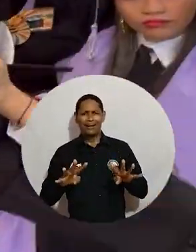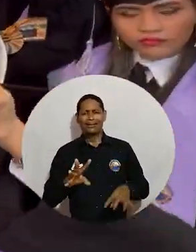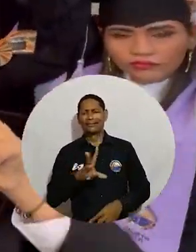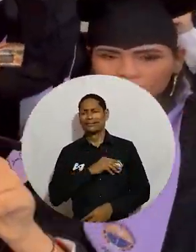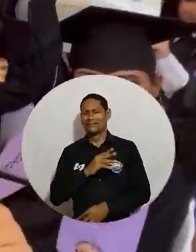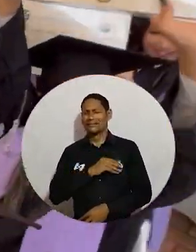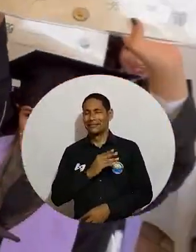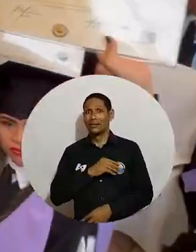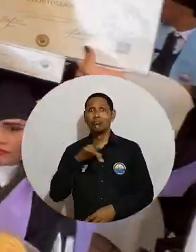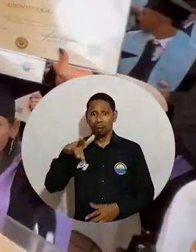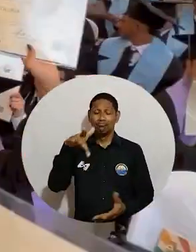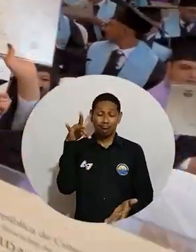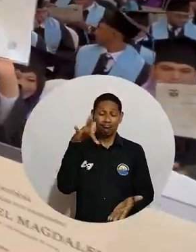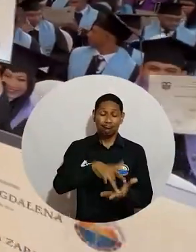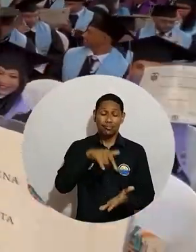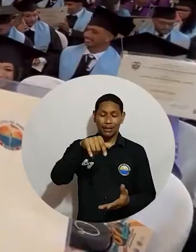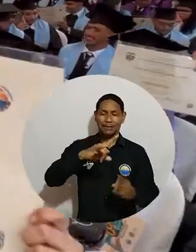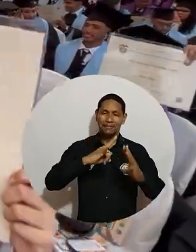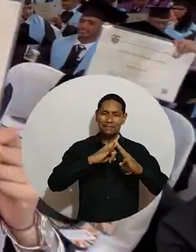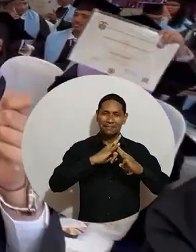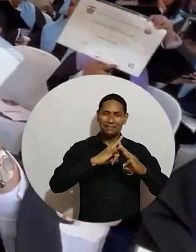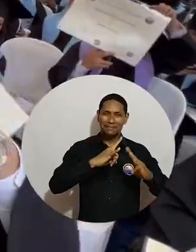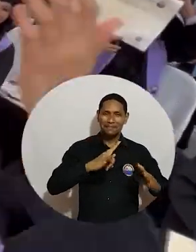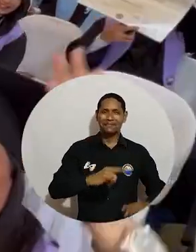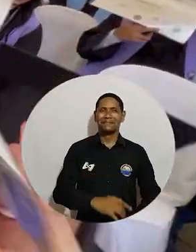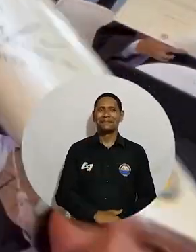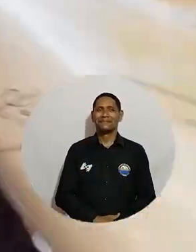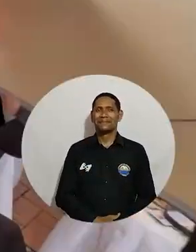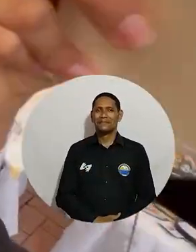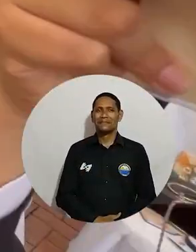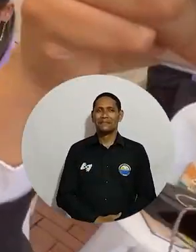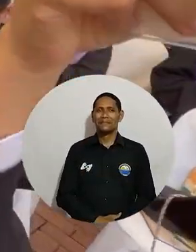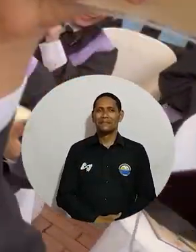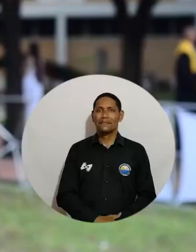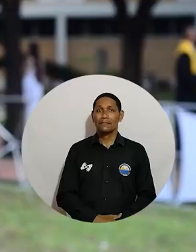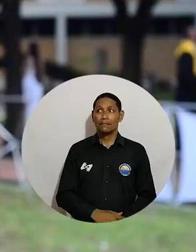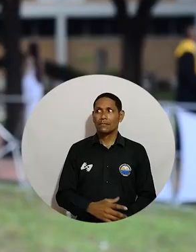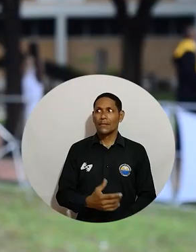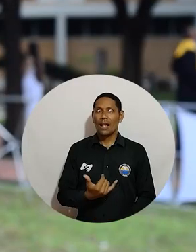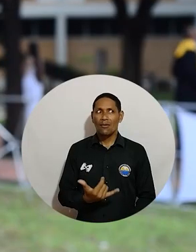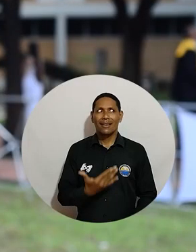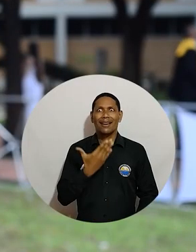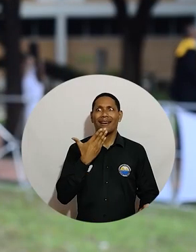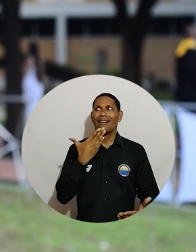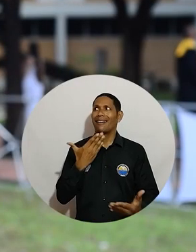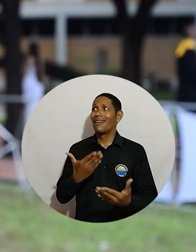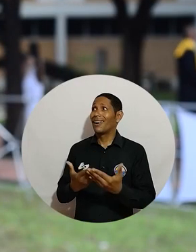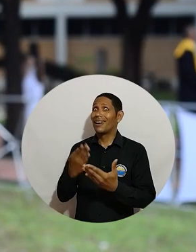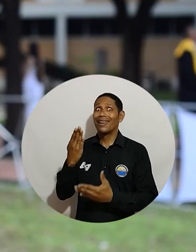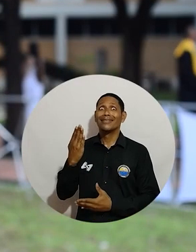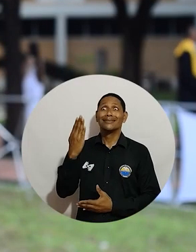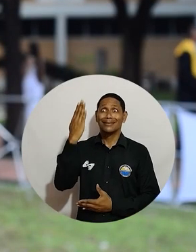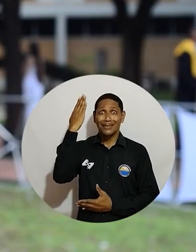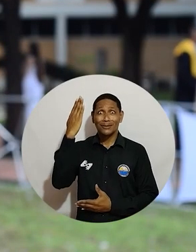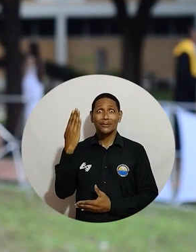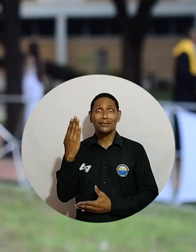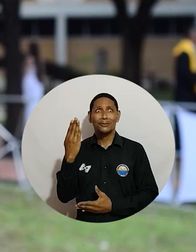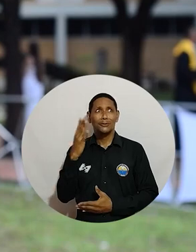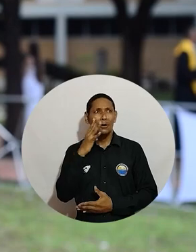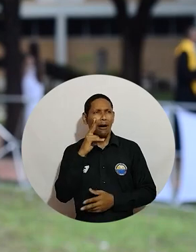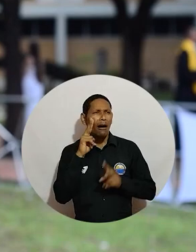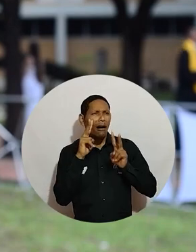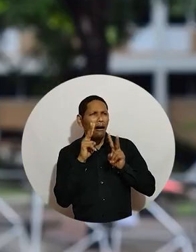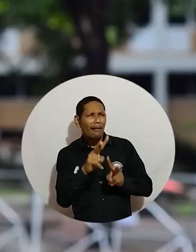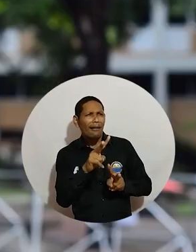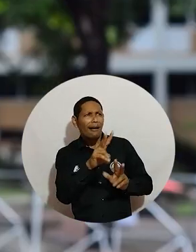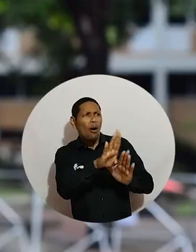profesionales en la ceremonia de graduación de pregrado presencial en la Universidad del Magdalena. Hoy día le doy gracias a Dios porque me está